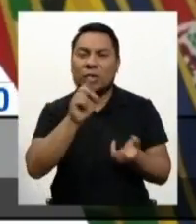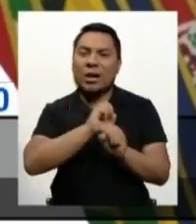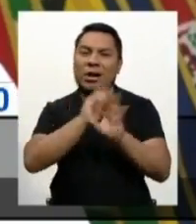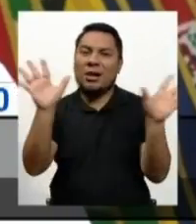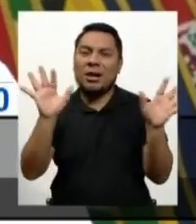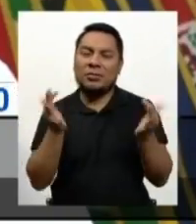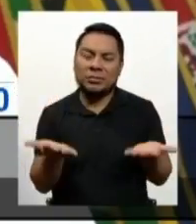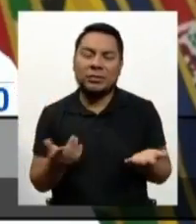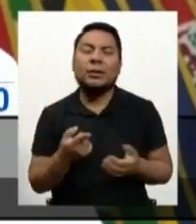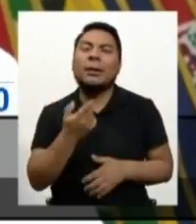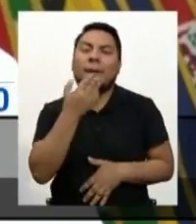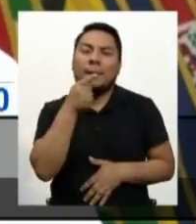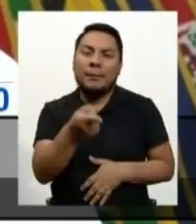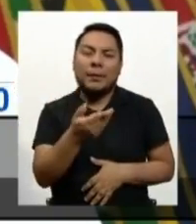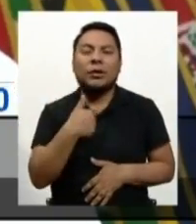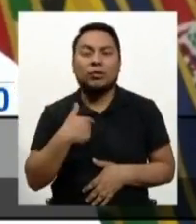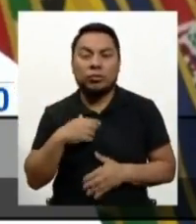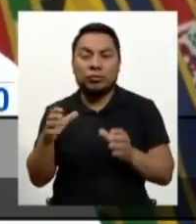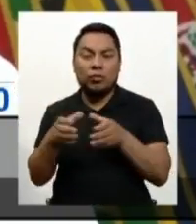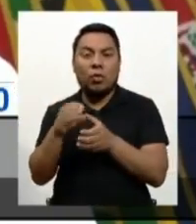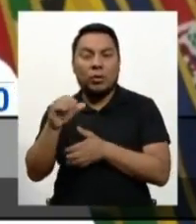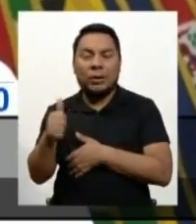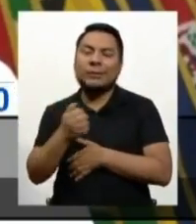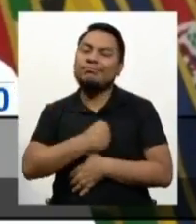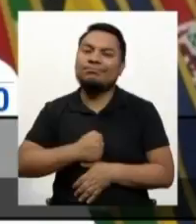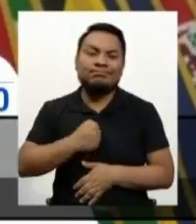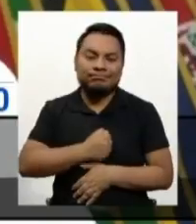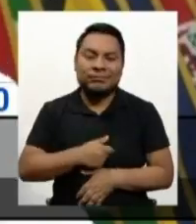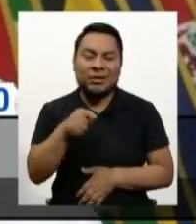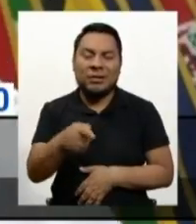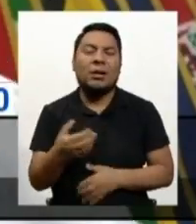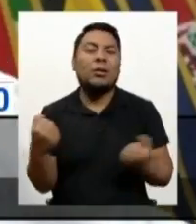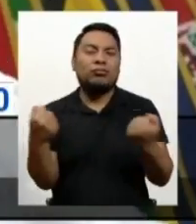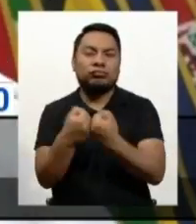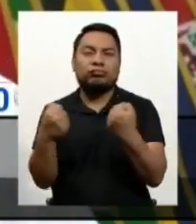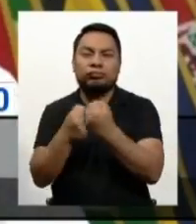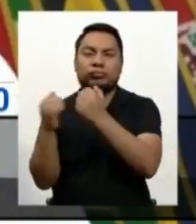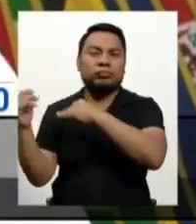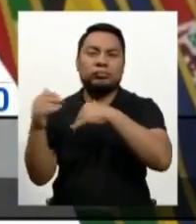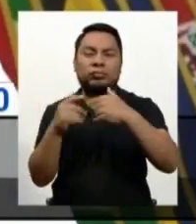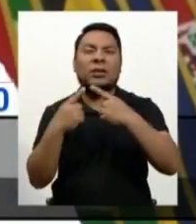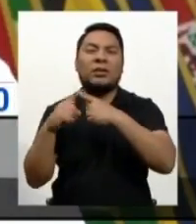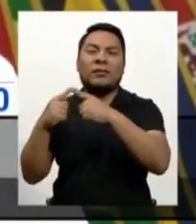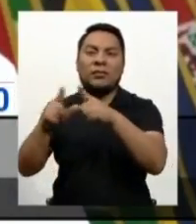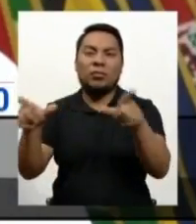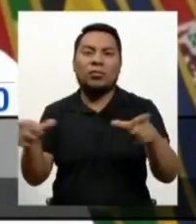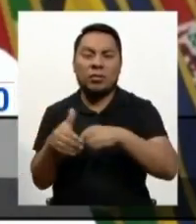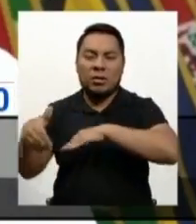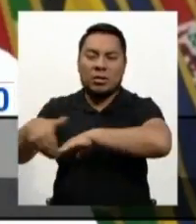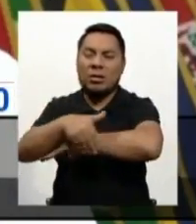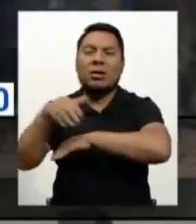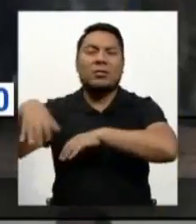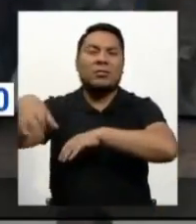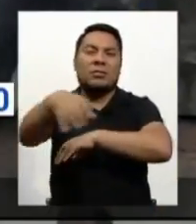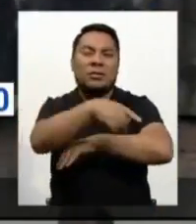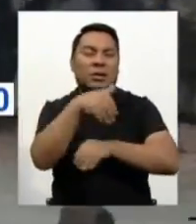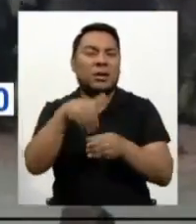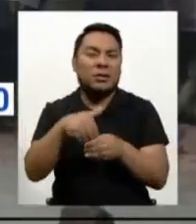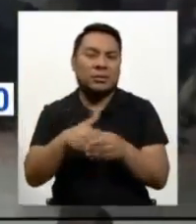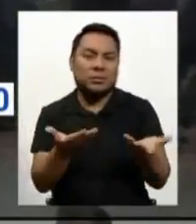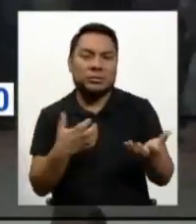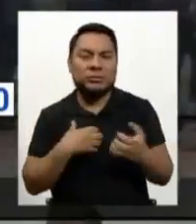esclarecidas. La misión lamenta una vez más los incidentes de violencia ocurridos en las distintas fases del proceso electoral.